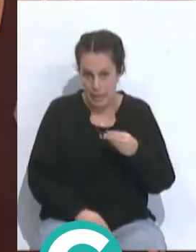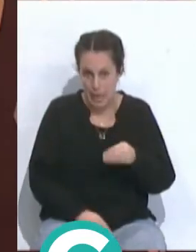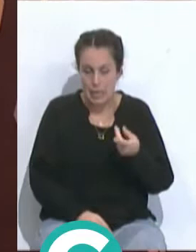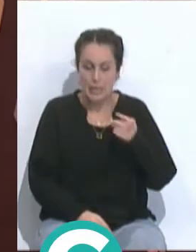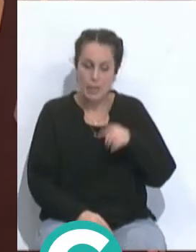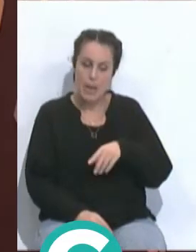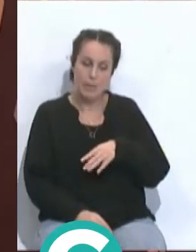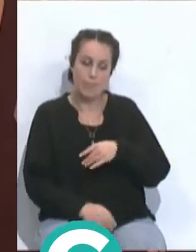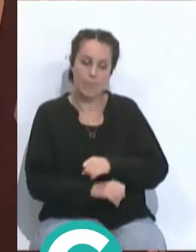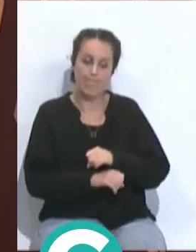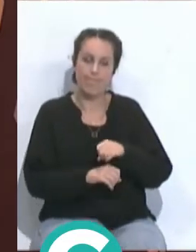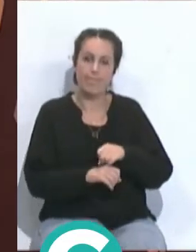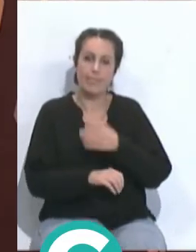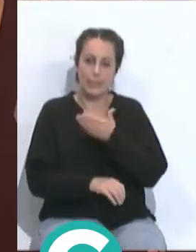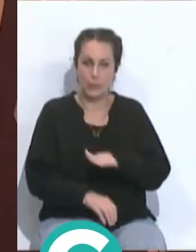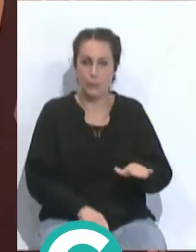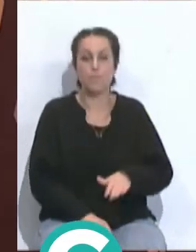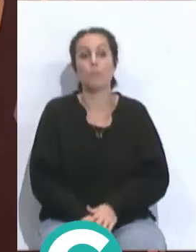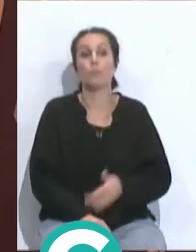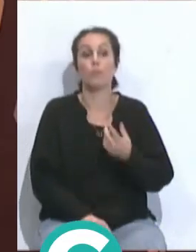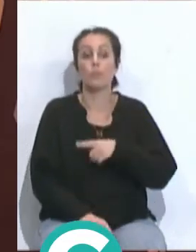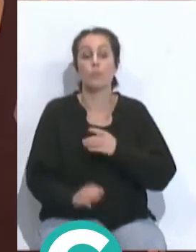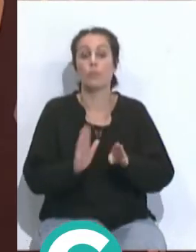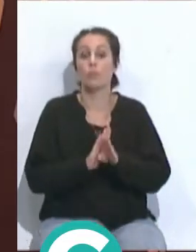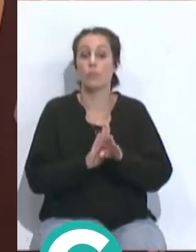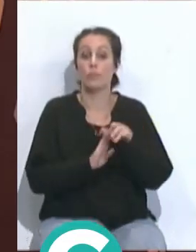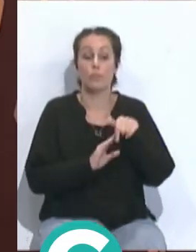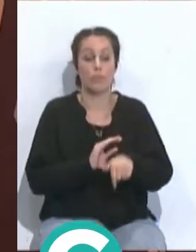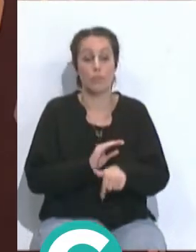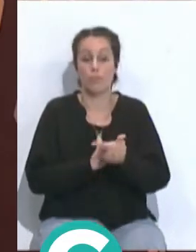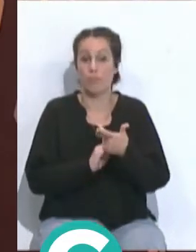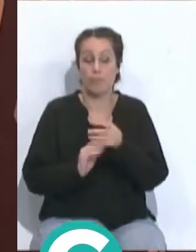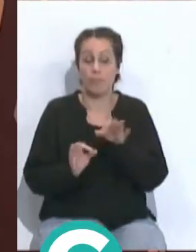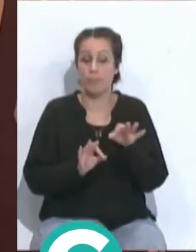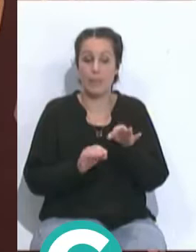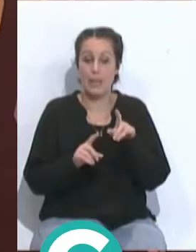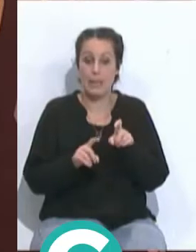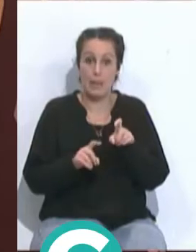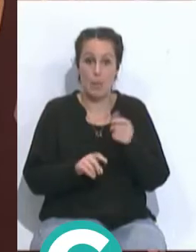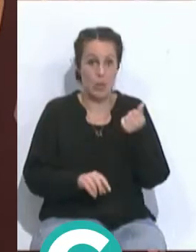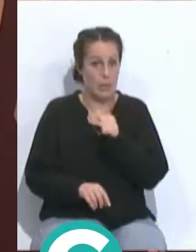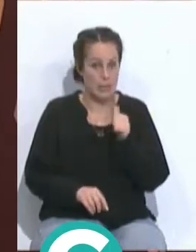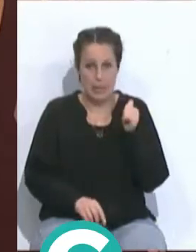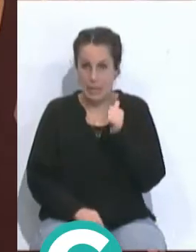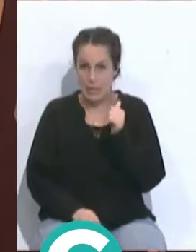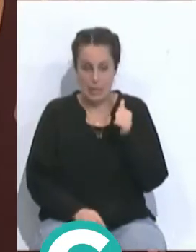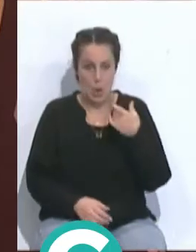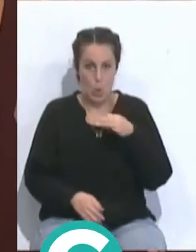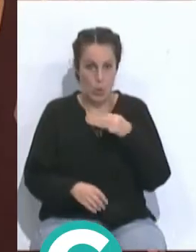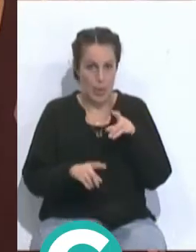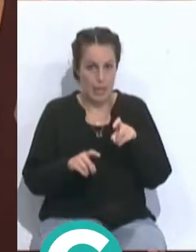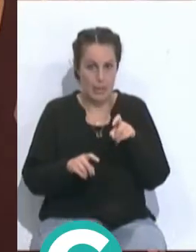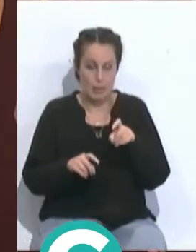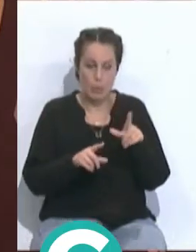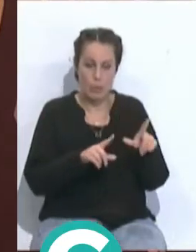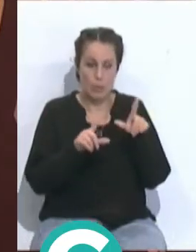de la cantera. Todo eso, bueno, pues ya saben que nosotros seguimos aquí al pie del cañón, descansaremos solo la semana de Semana Santa, que cedemos por supuesto todo